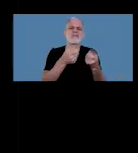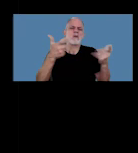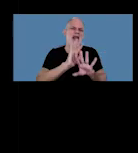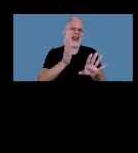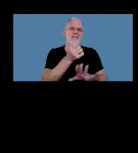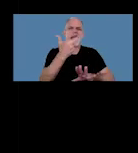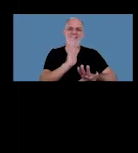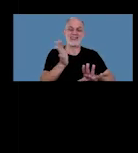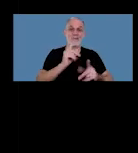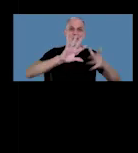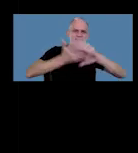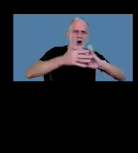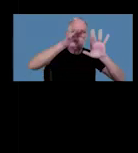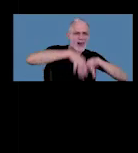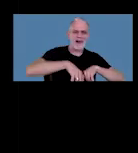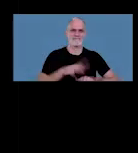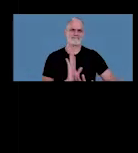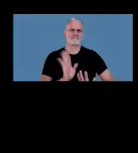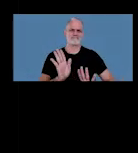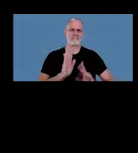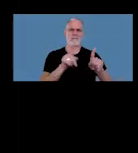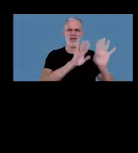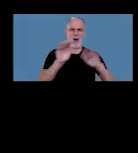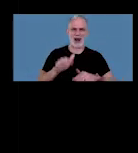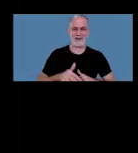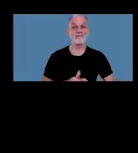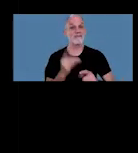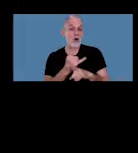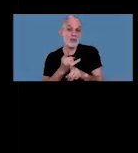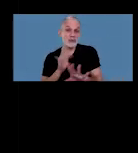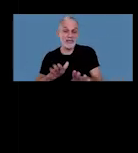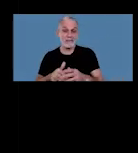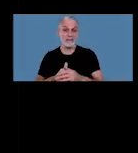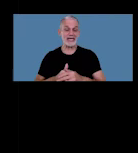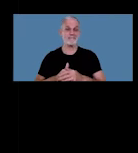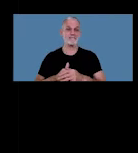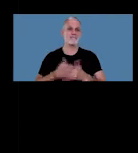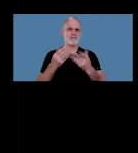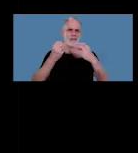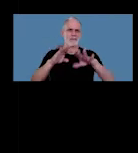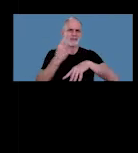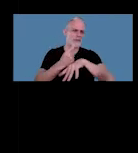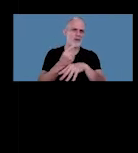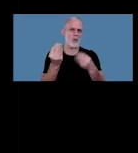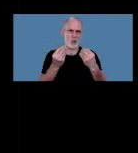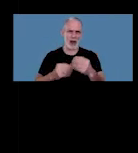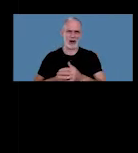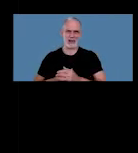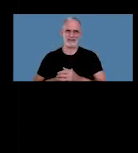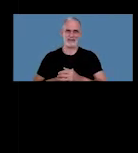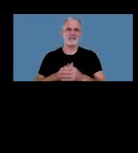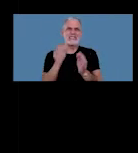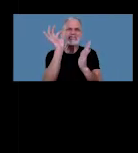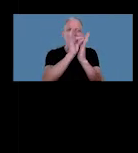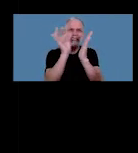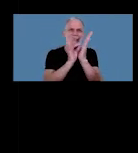no en una cuestión de forma del impuesto. Bueno, como siempre, ¿sí? Comenzamos con un detalle